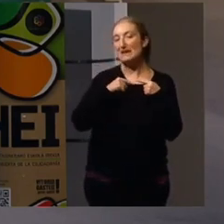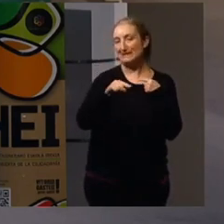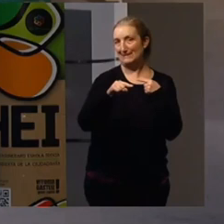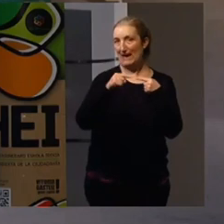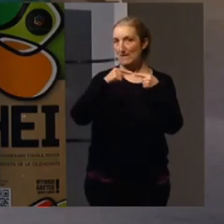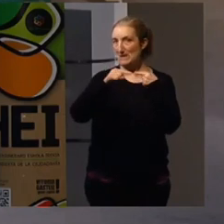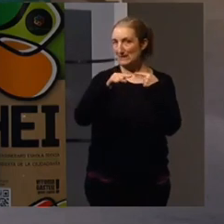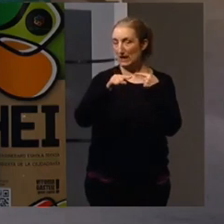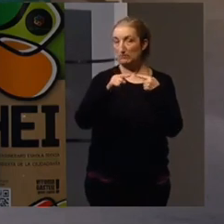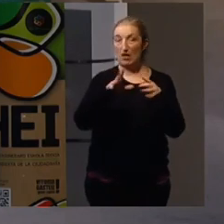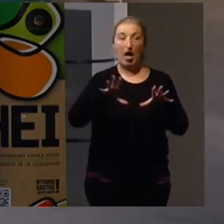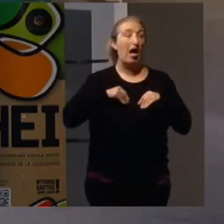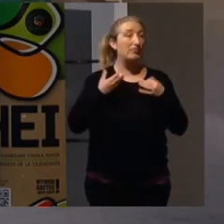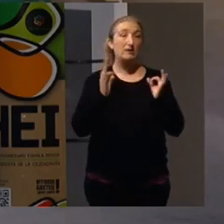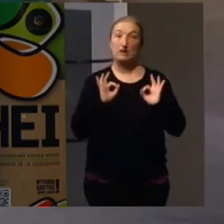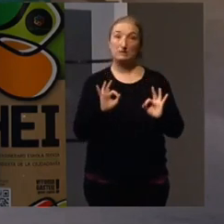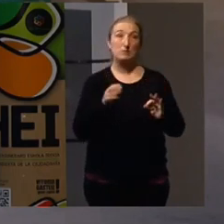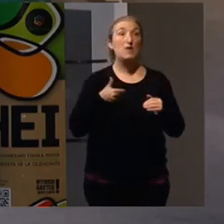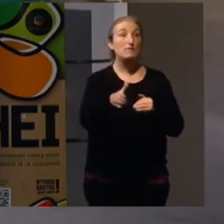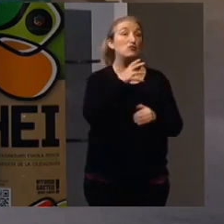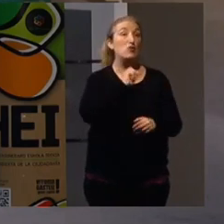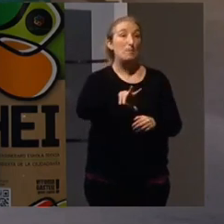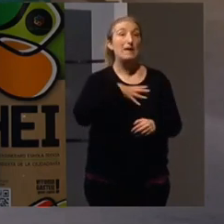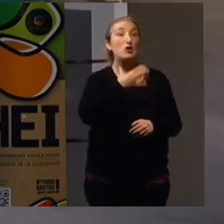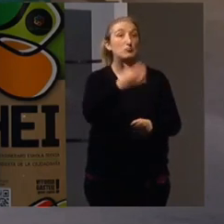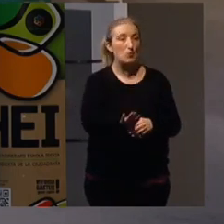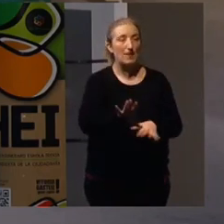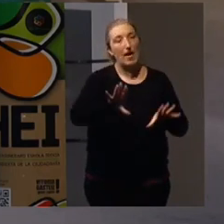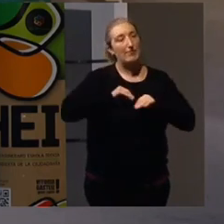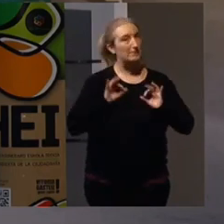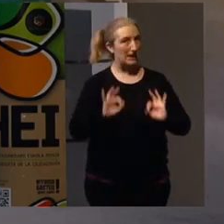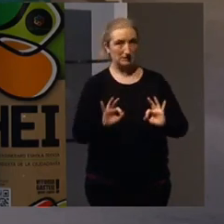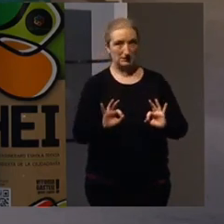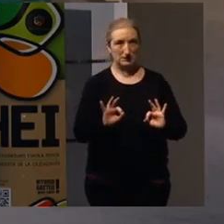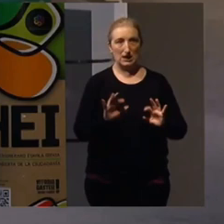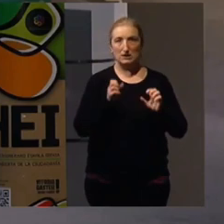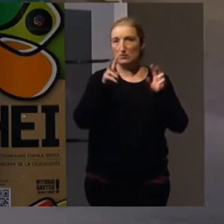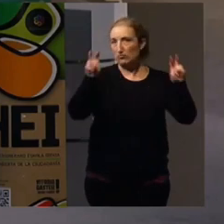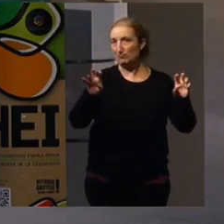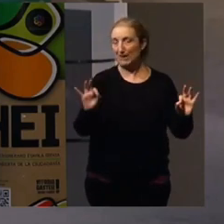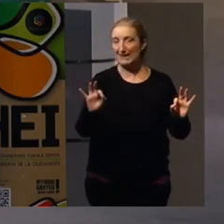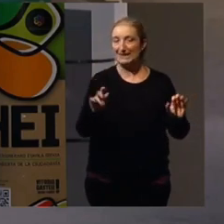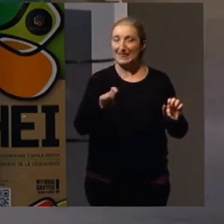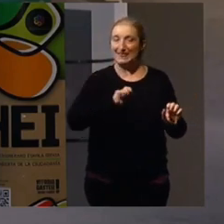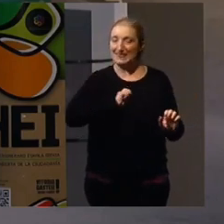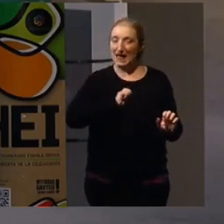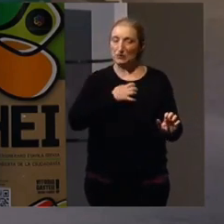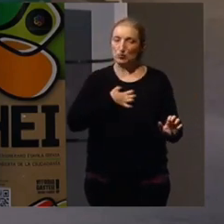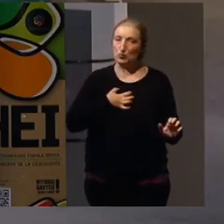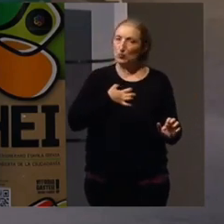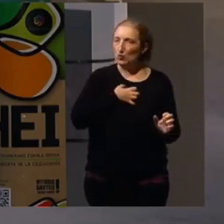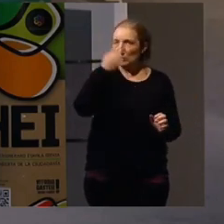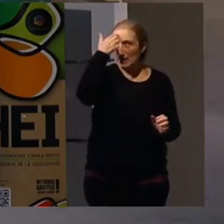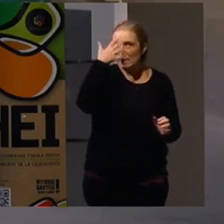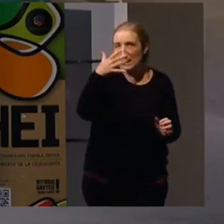eso de confórmate con lo que hay porque todo podría ser peor. Y también es, lo entiende como un síntoma de que nos cuesta